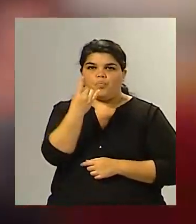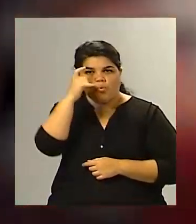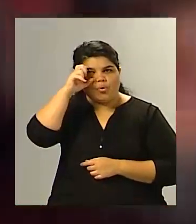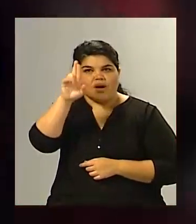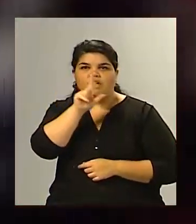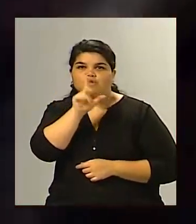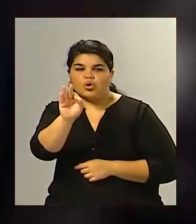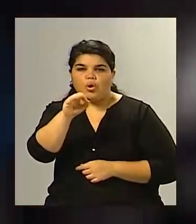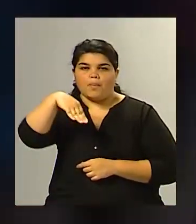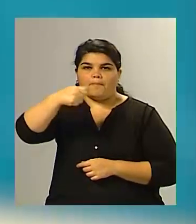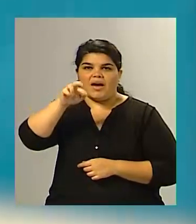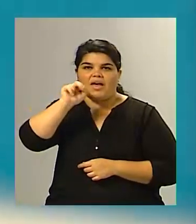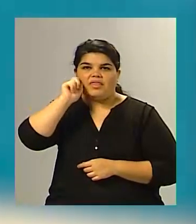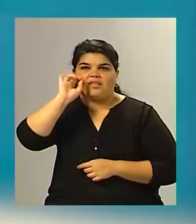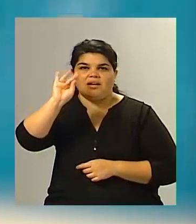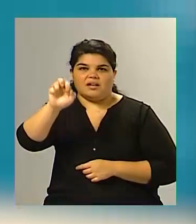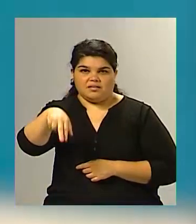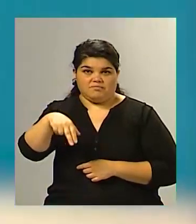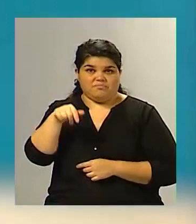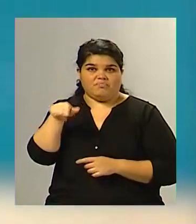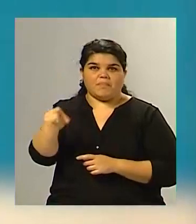Esos son como los dos principales. Y después, ya